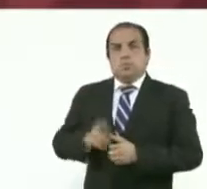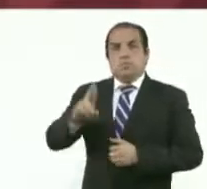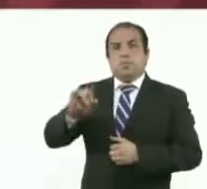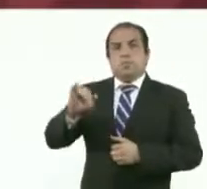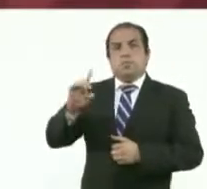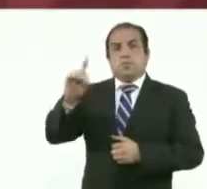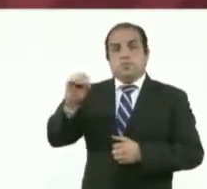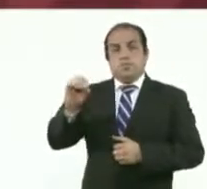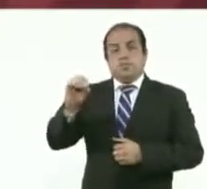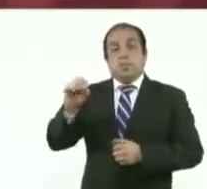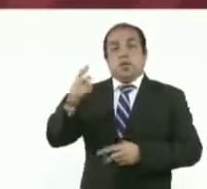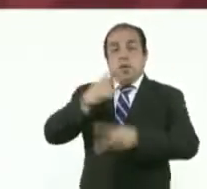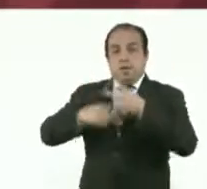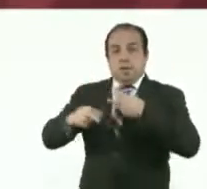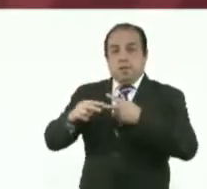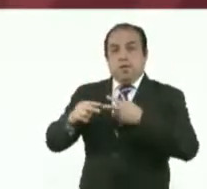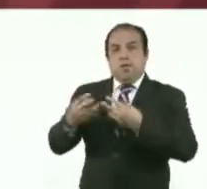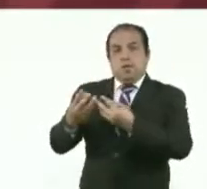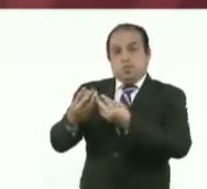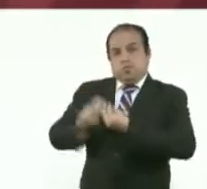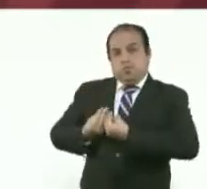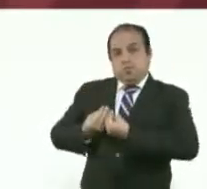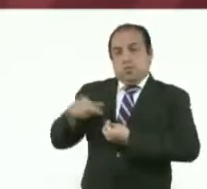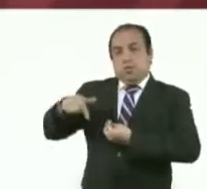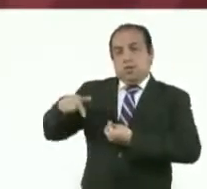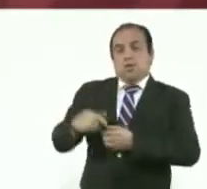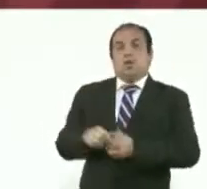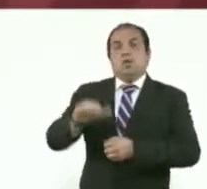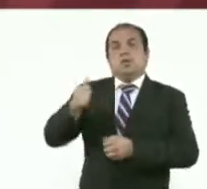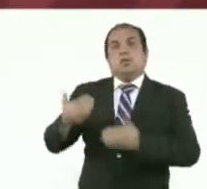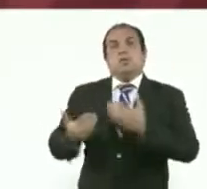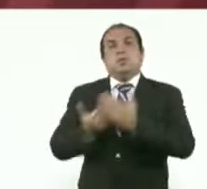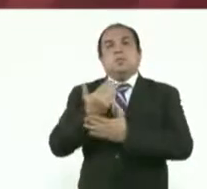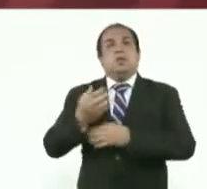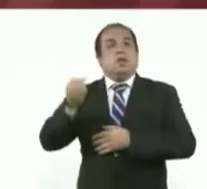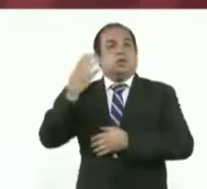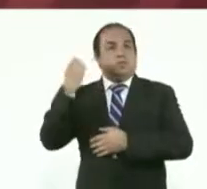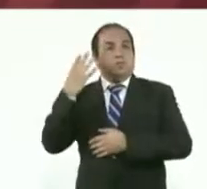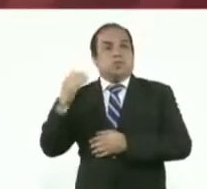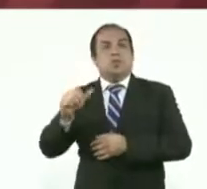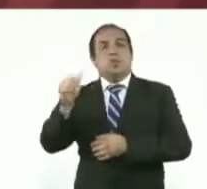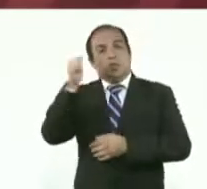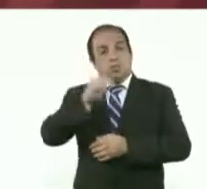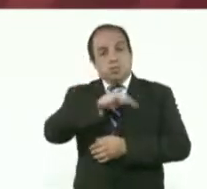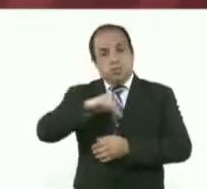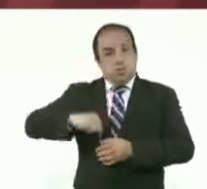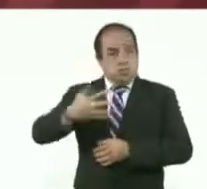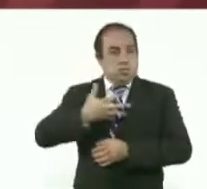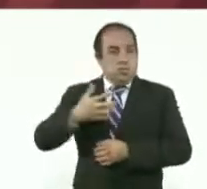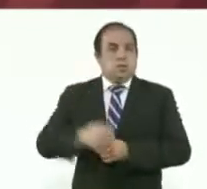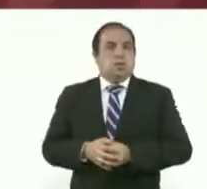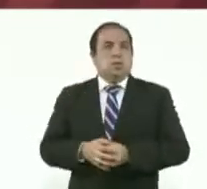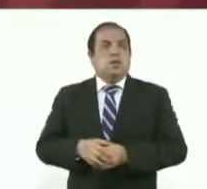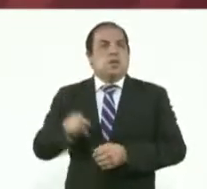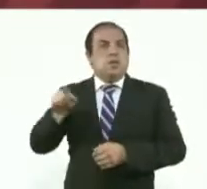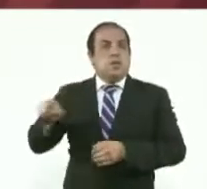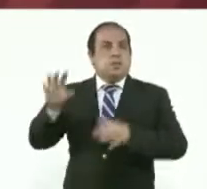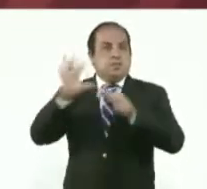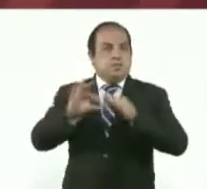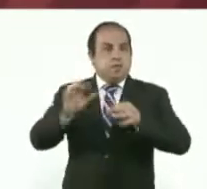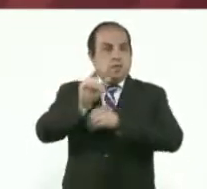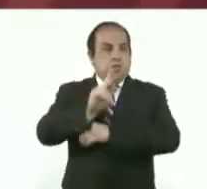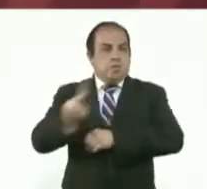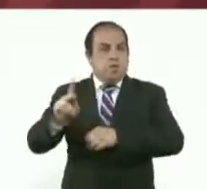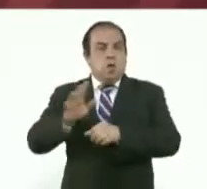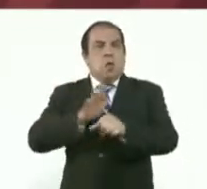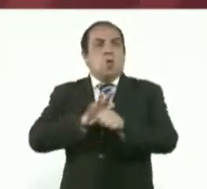Ricardo Sheffield a que venga con nosotros aquí a las 11 de la mañana a la conferencia que siempre tenemos, para que le pueda explicar a la ciudadanía